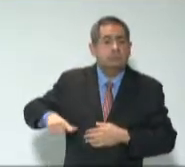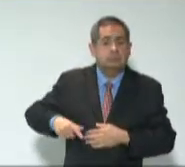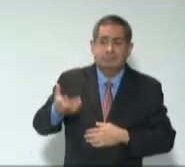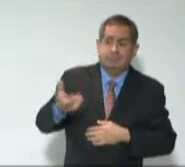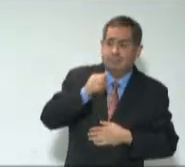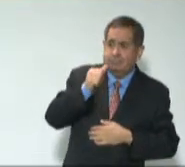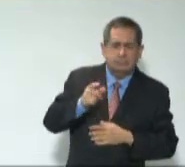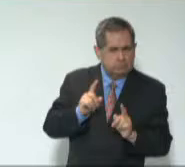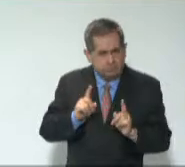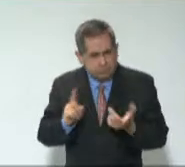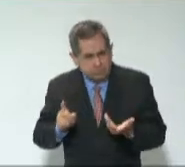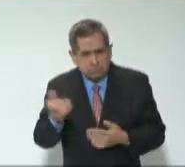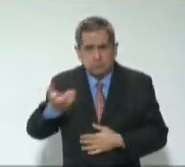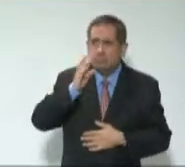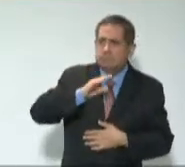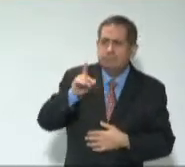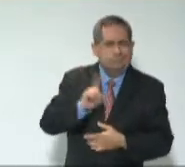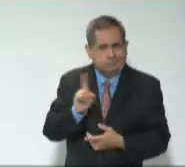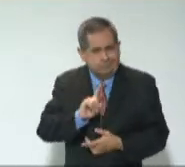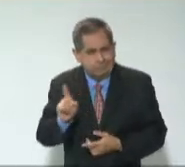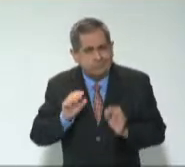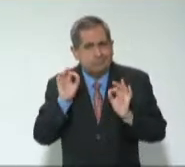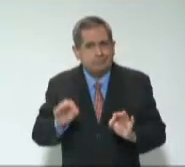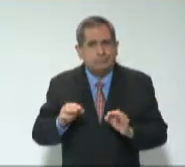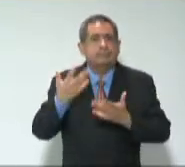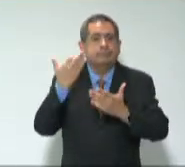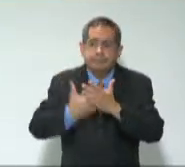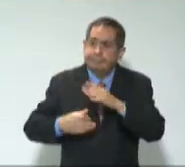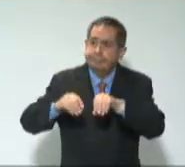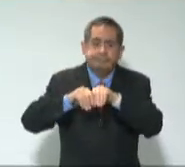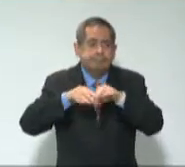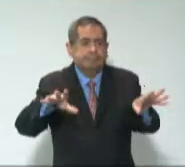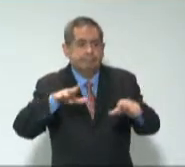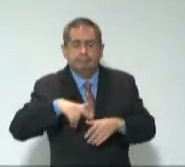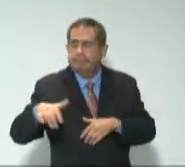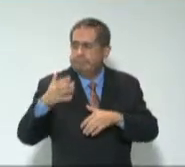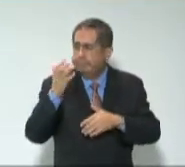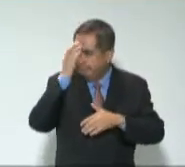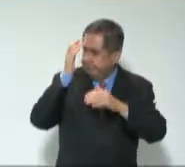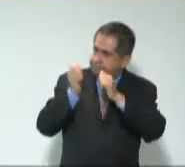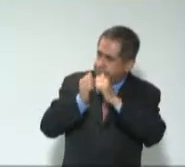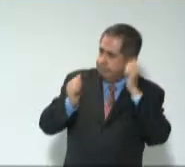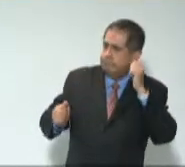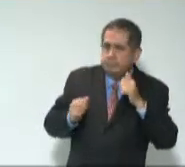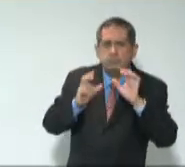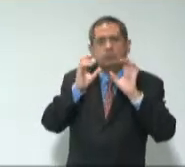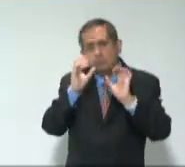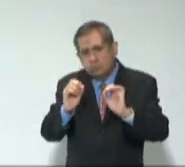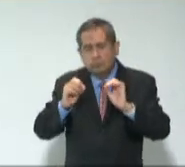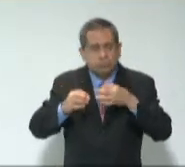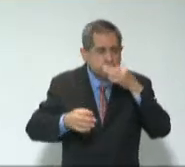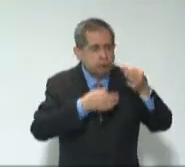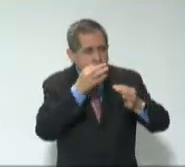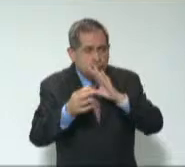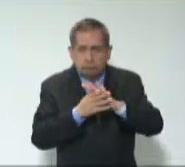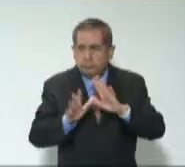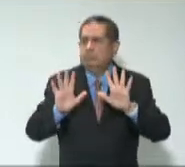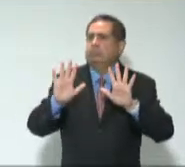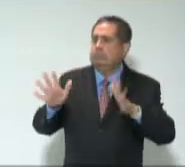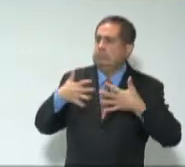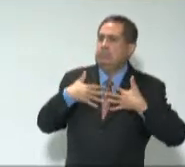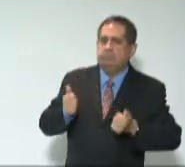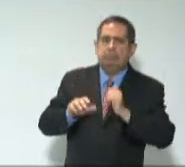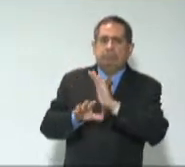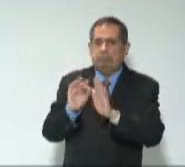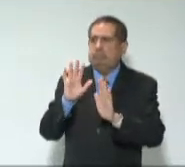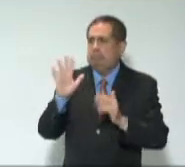o lo estén haciendo mal el problema es que no se comunica o no se comunica de una manera comprensible oportuna completa y en